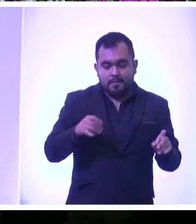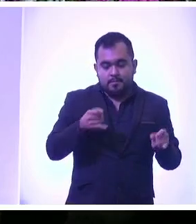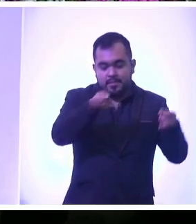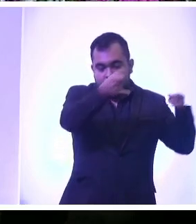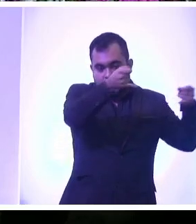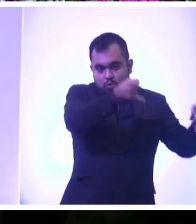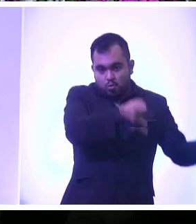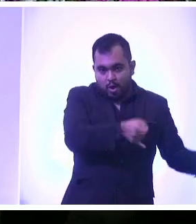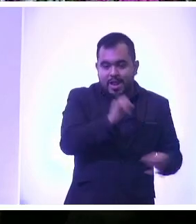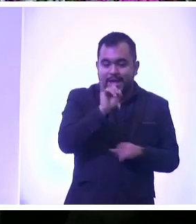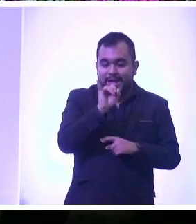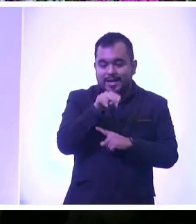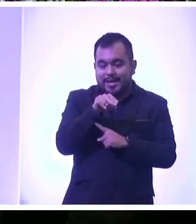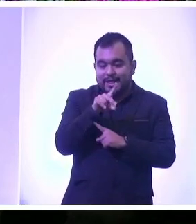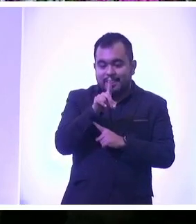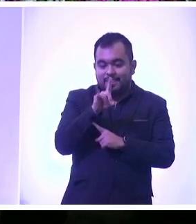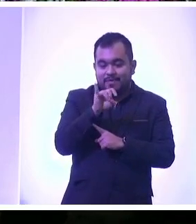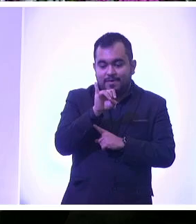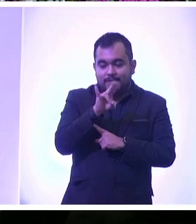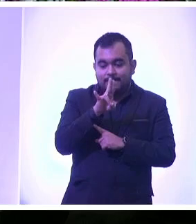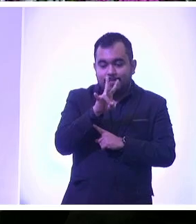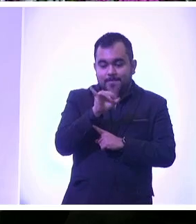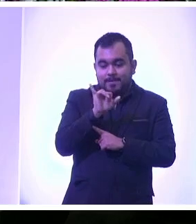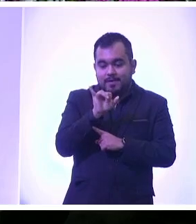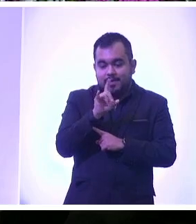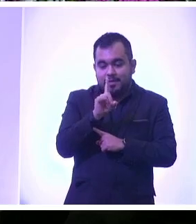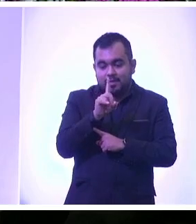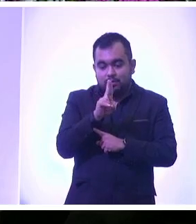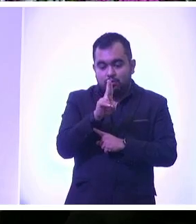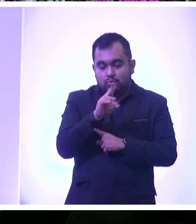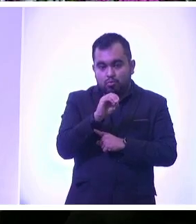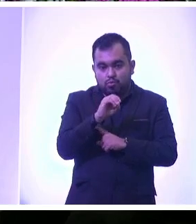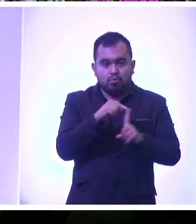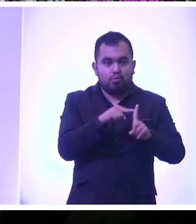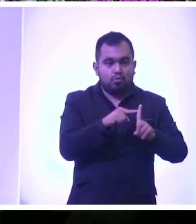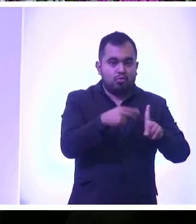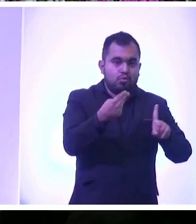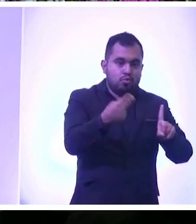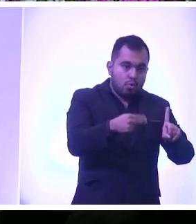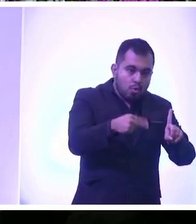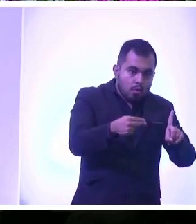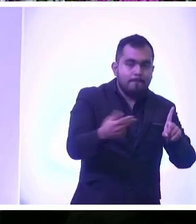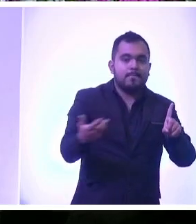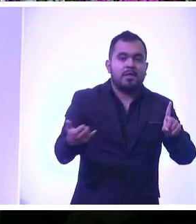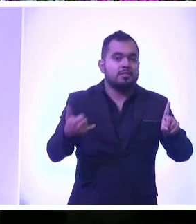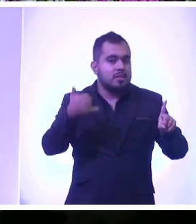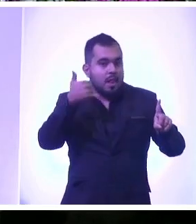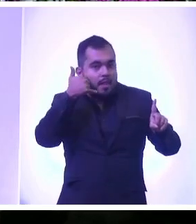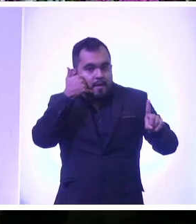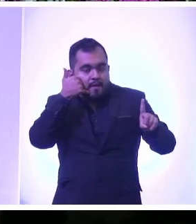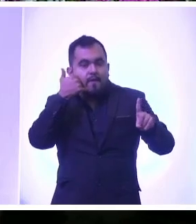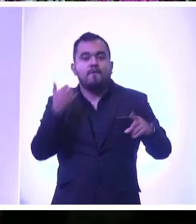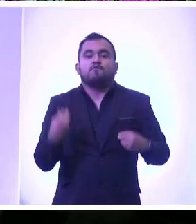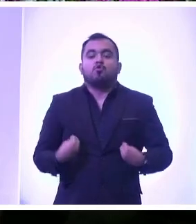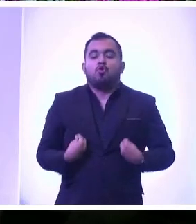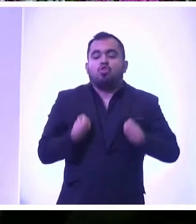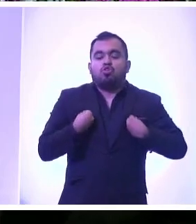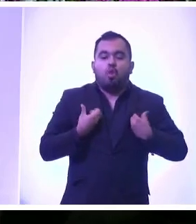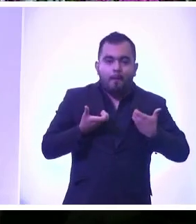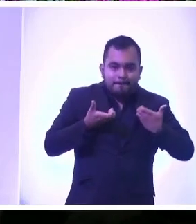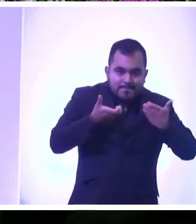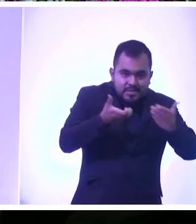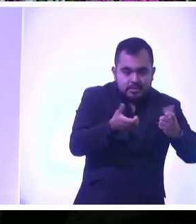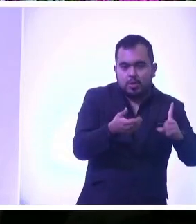no Y esos están relacionados a su eh su nombre su teléfono su domicilio todo esto